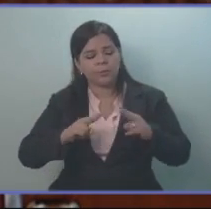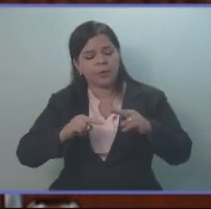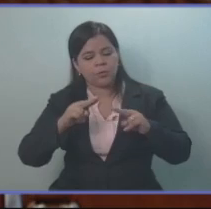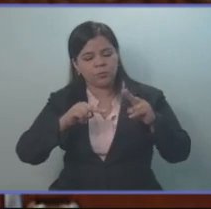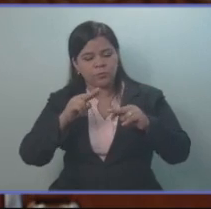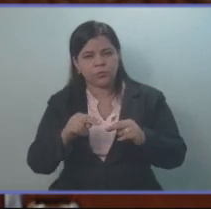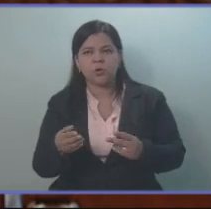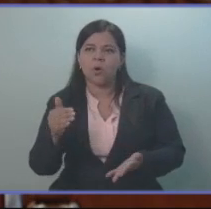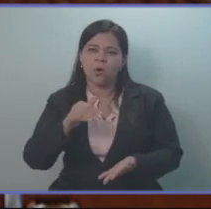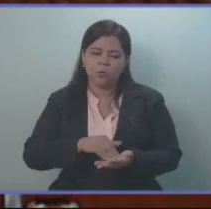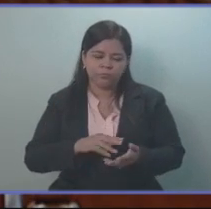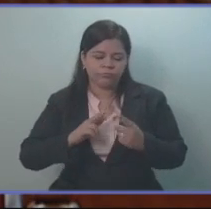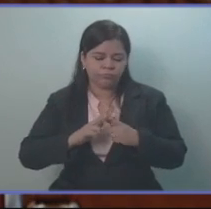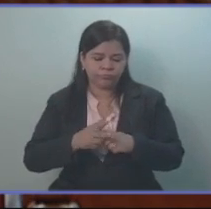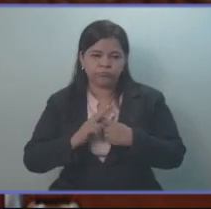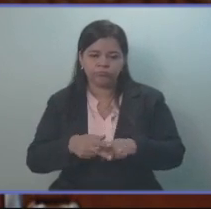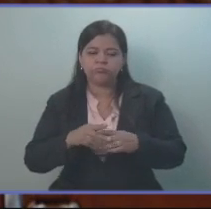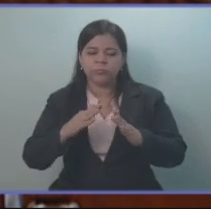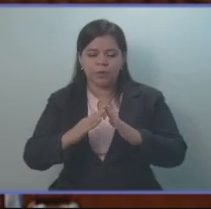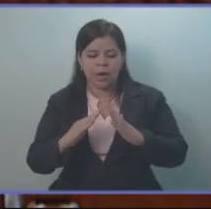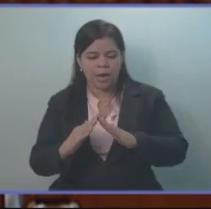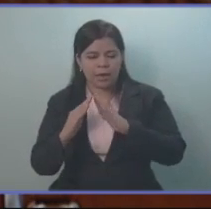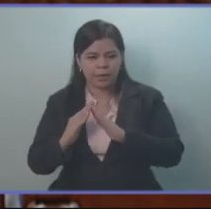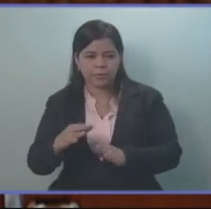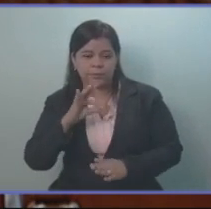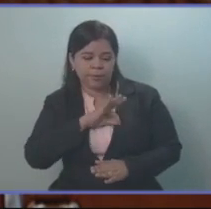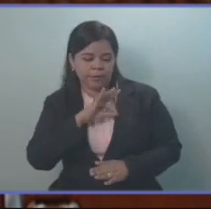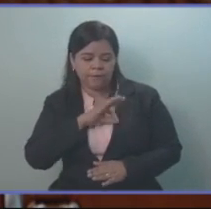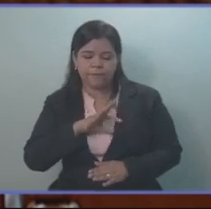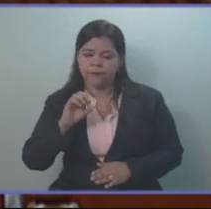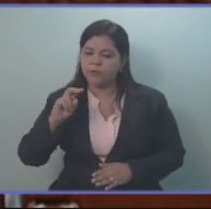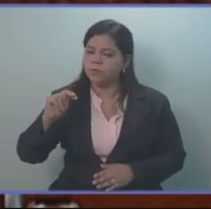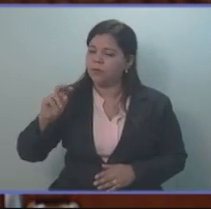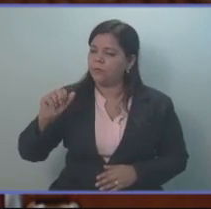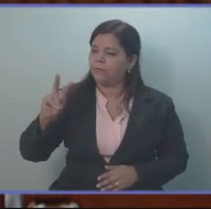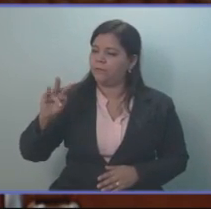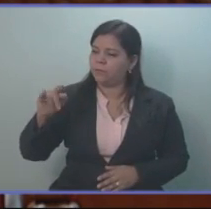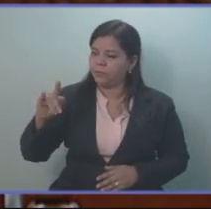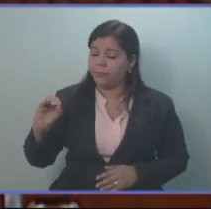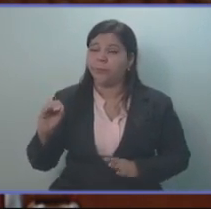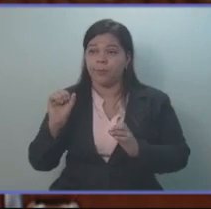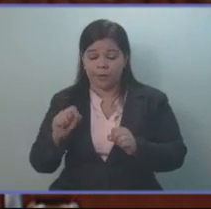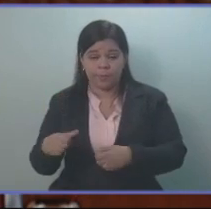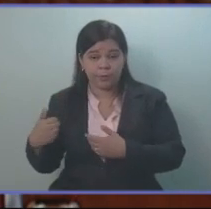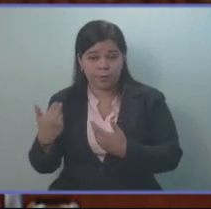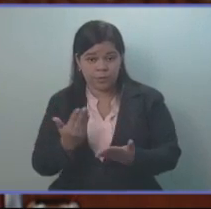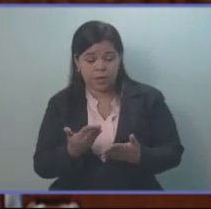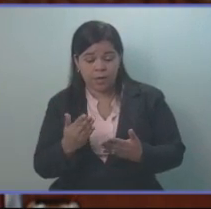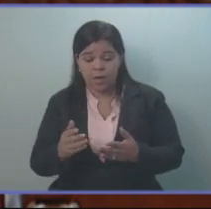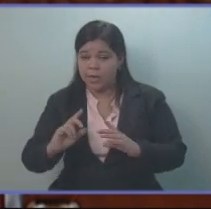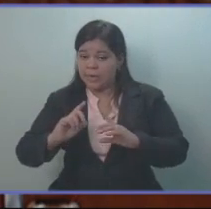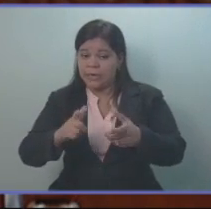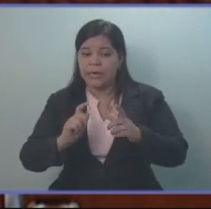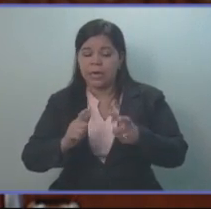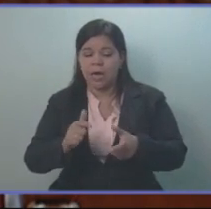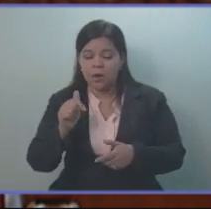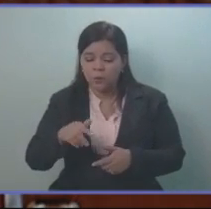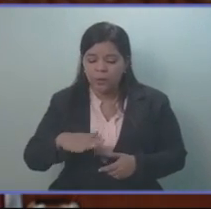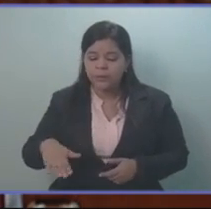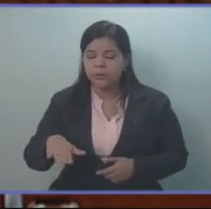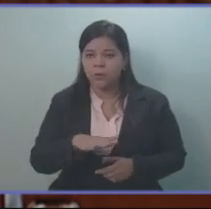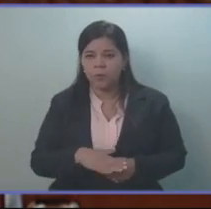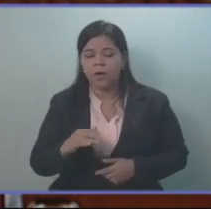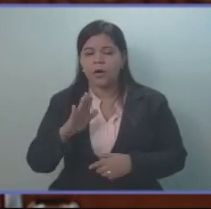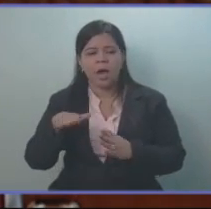o reestructuración de las viviendas a favor de Fonavipo y habilitarles para transferir a título de donación dichos inmuebles a